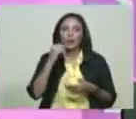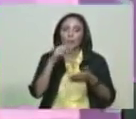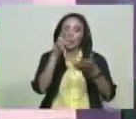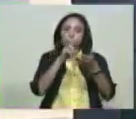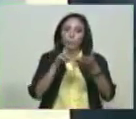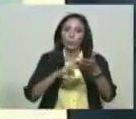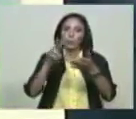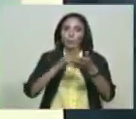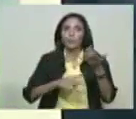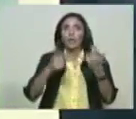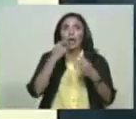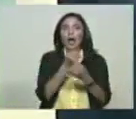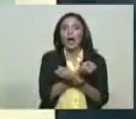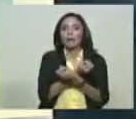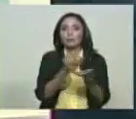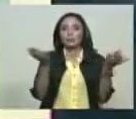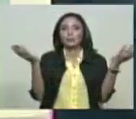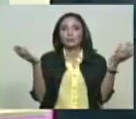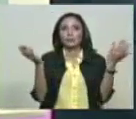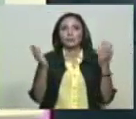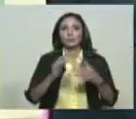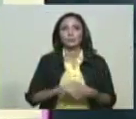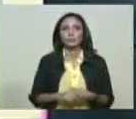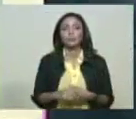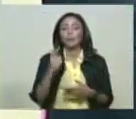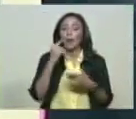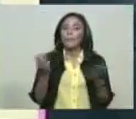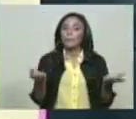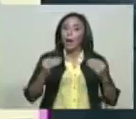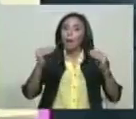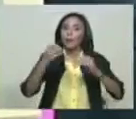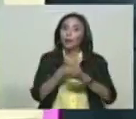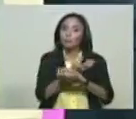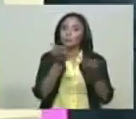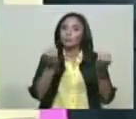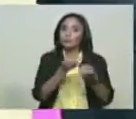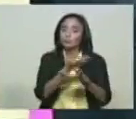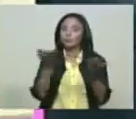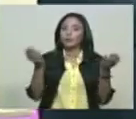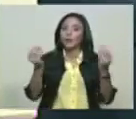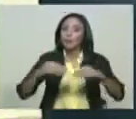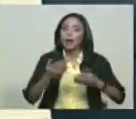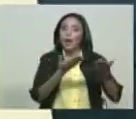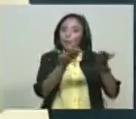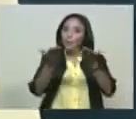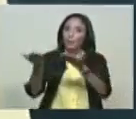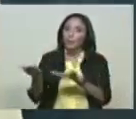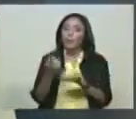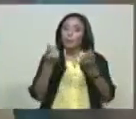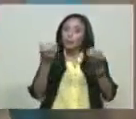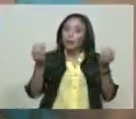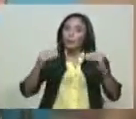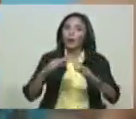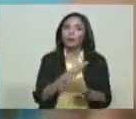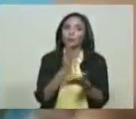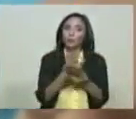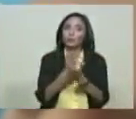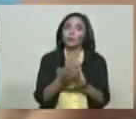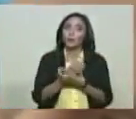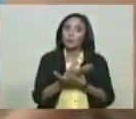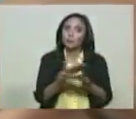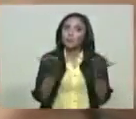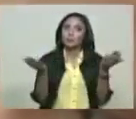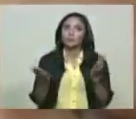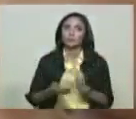la distribución no es buena hay que profundizar la distribución camarada siempre insistido en eso